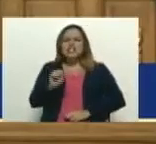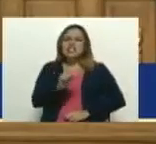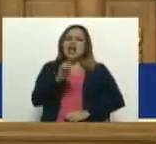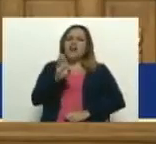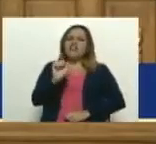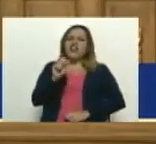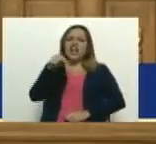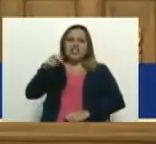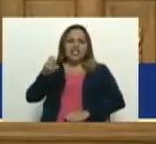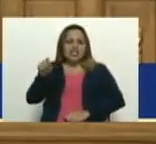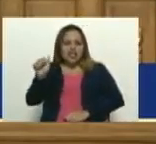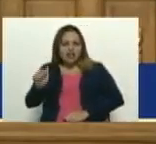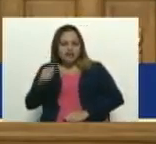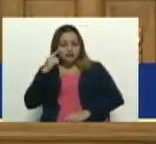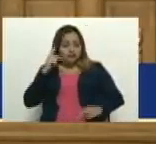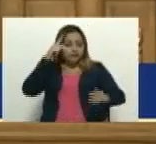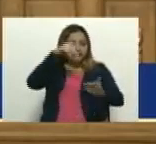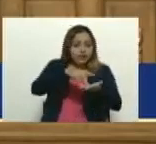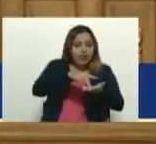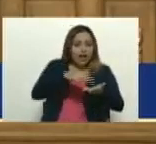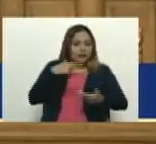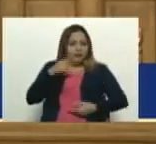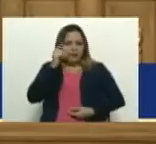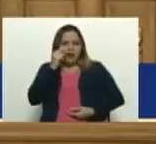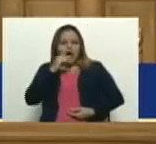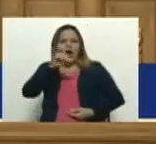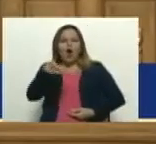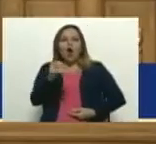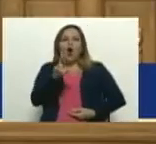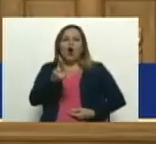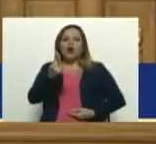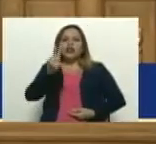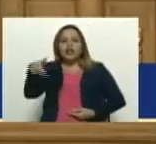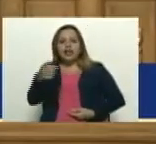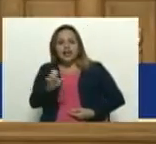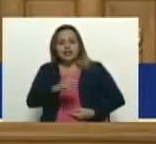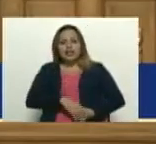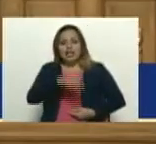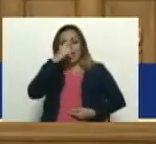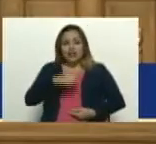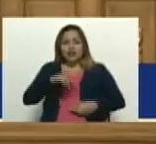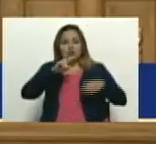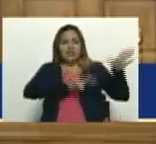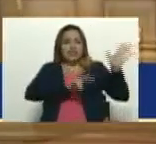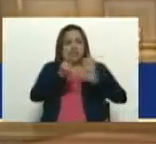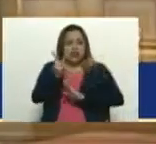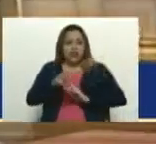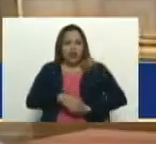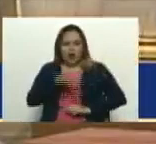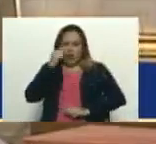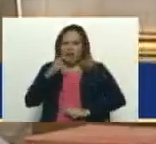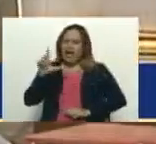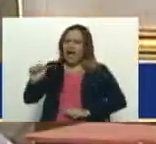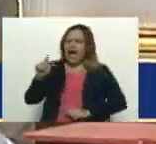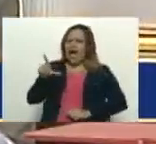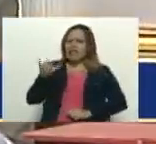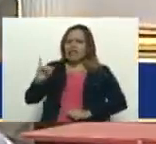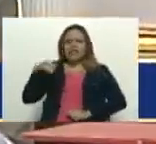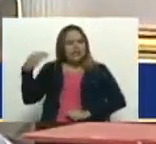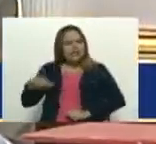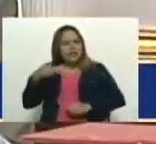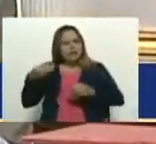sometido a terribles torturas en el año 72, en la cárcel de Sabaneta de Maracaibo. Alí era un visitante asiduo. Y junto